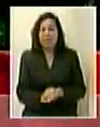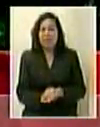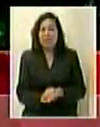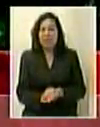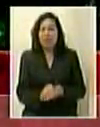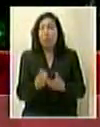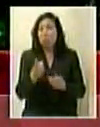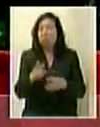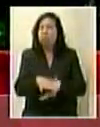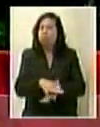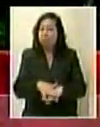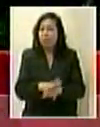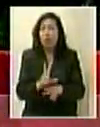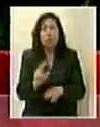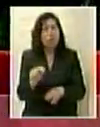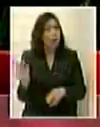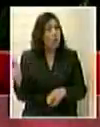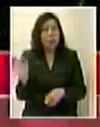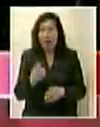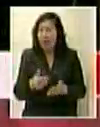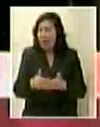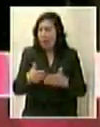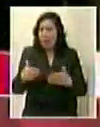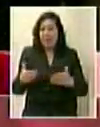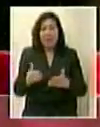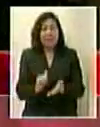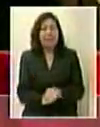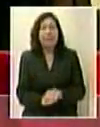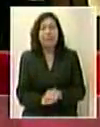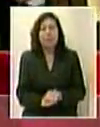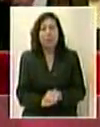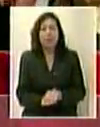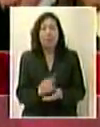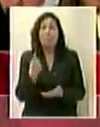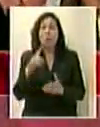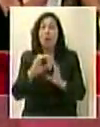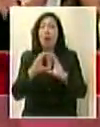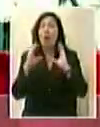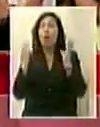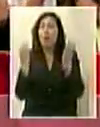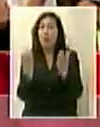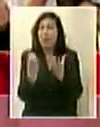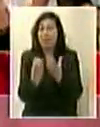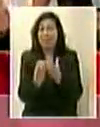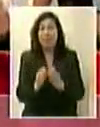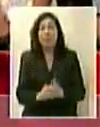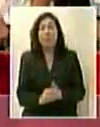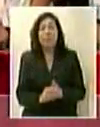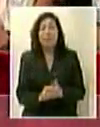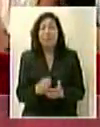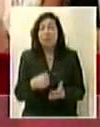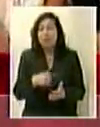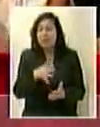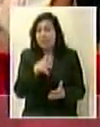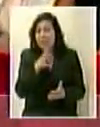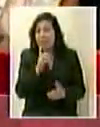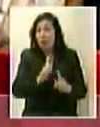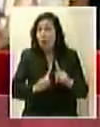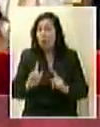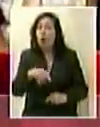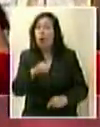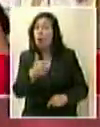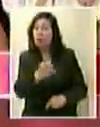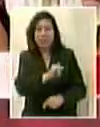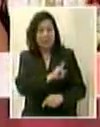un plan nunca antes realizado por el Congreso de la República. No sé si alguna otra